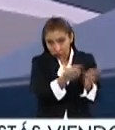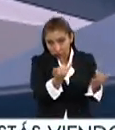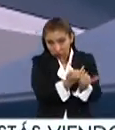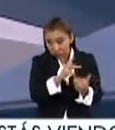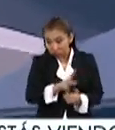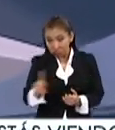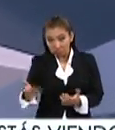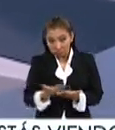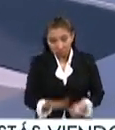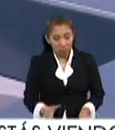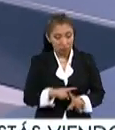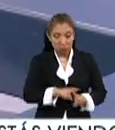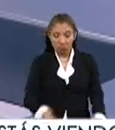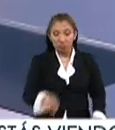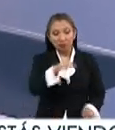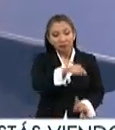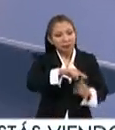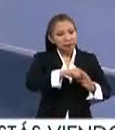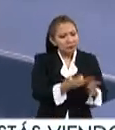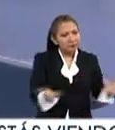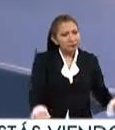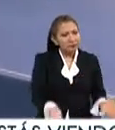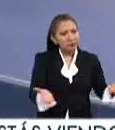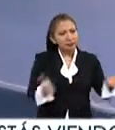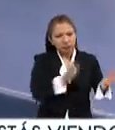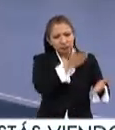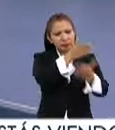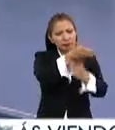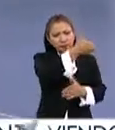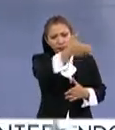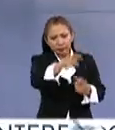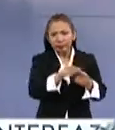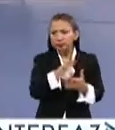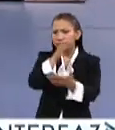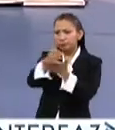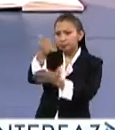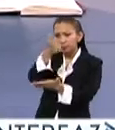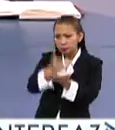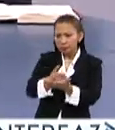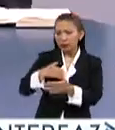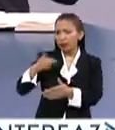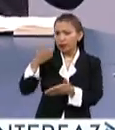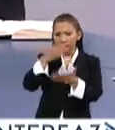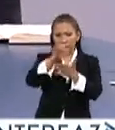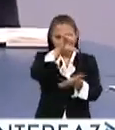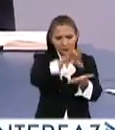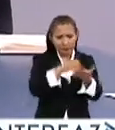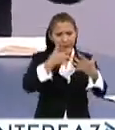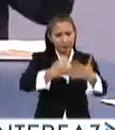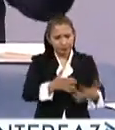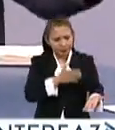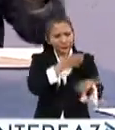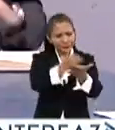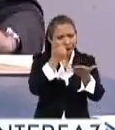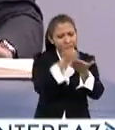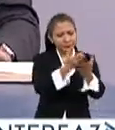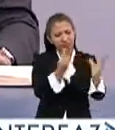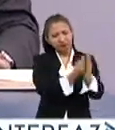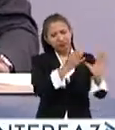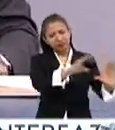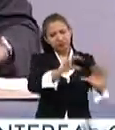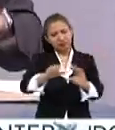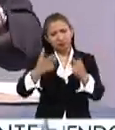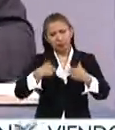estas grandes jornadas de alfabetización, ir a los campos, ir a las ciudades, a los centros urbanos, ir a las fábricas, a alfabetizar